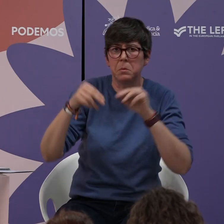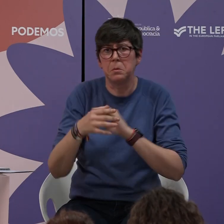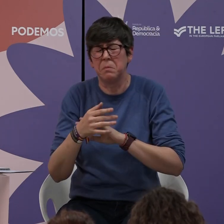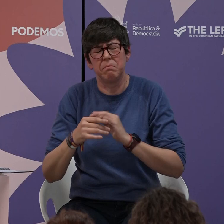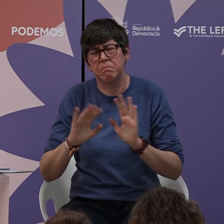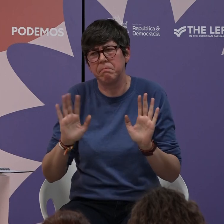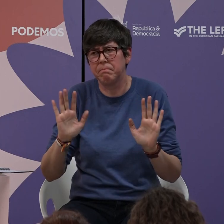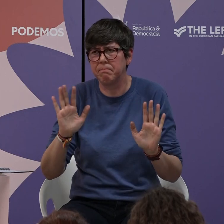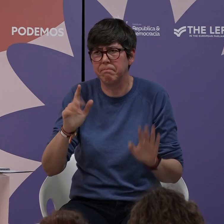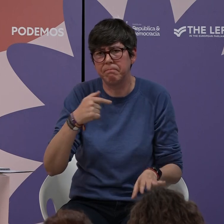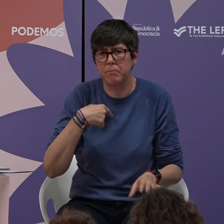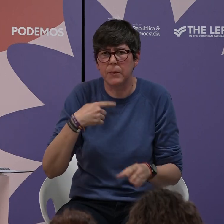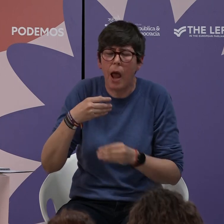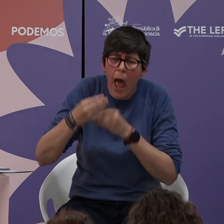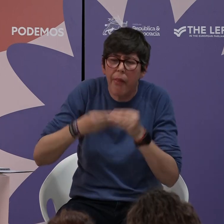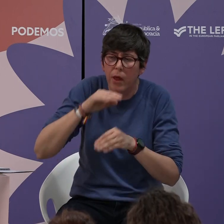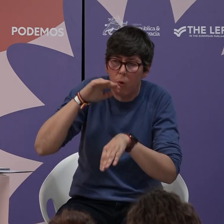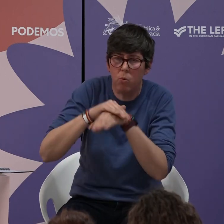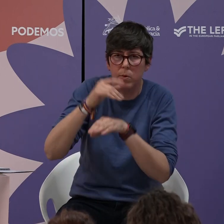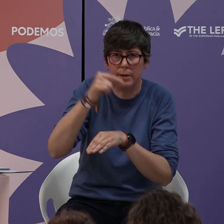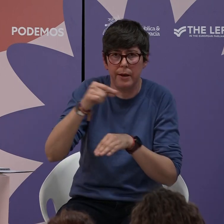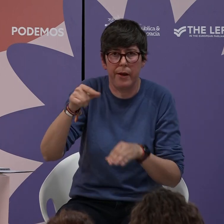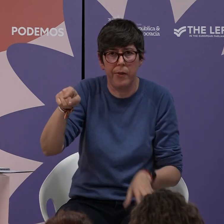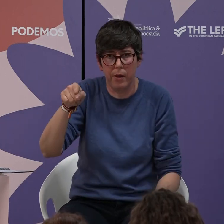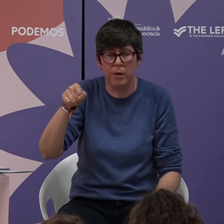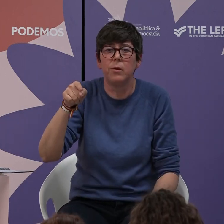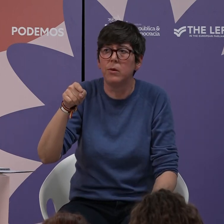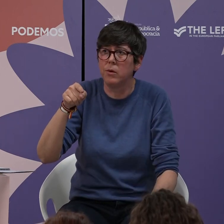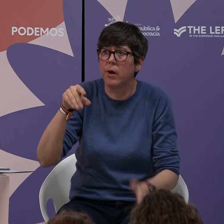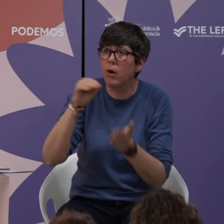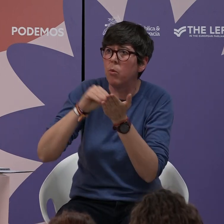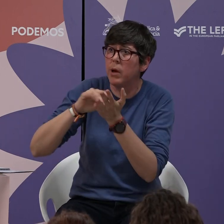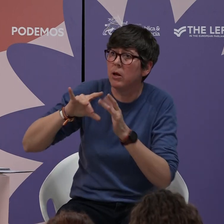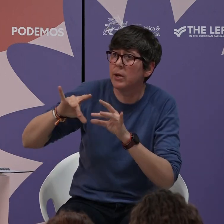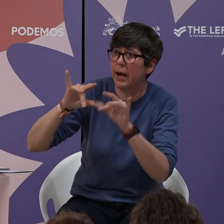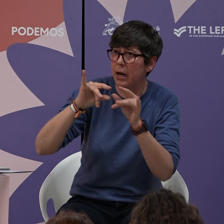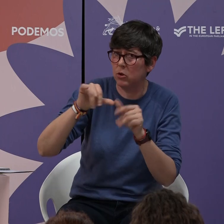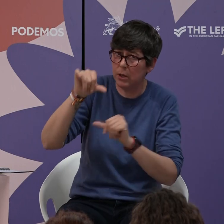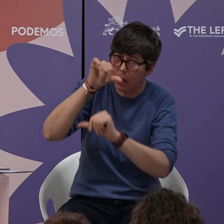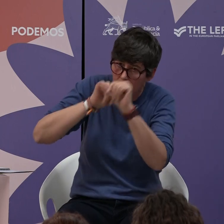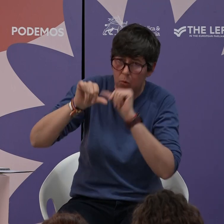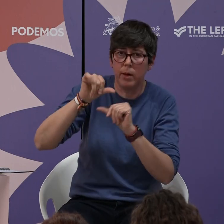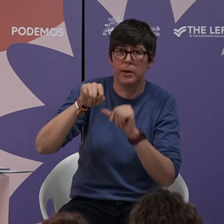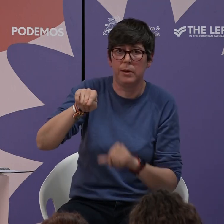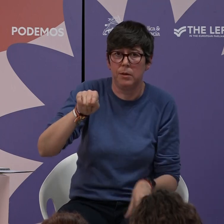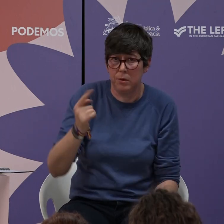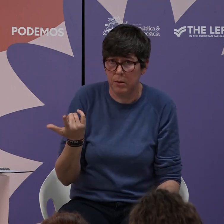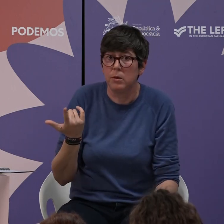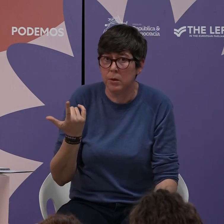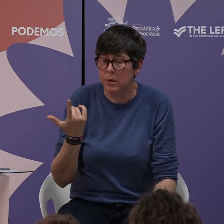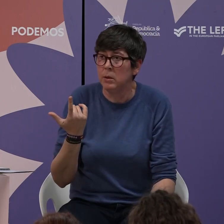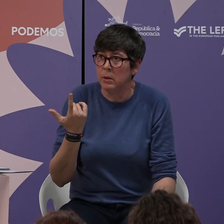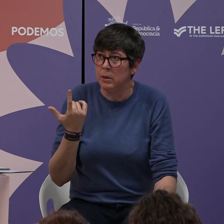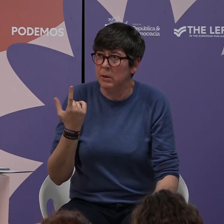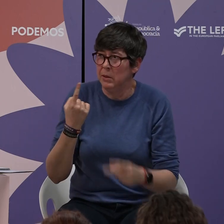gobierna la izquierda o la derecha da lo mismo hay que cumplir la sentencias judiciales y hay que recuperar el territorio